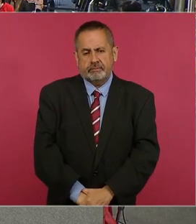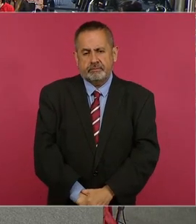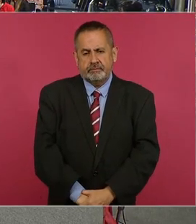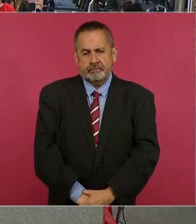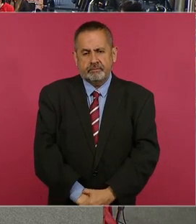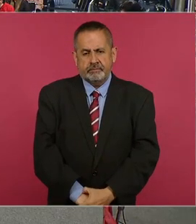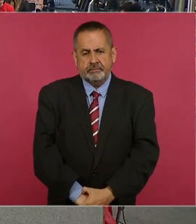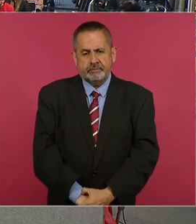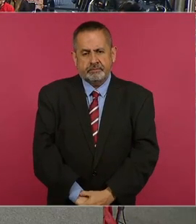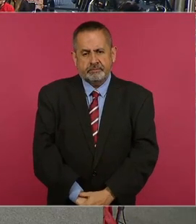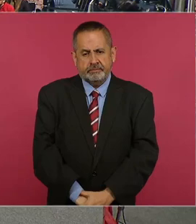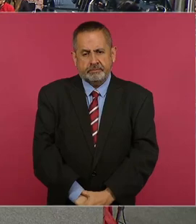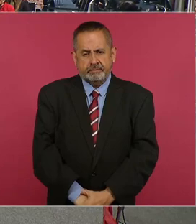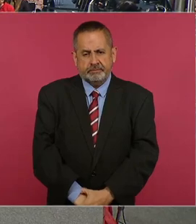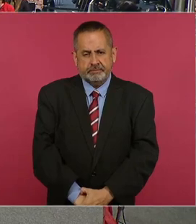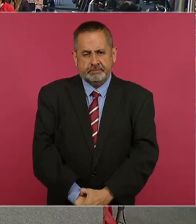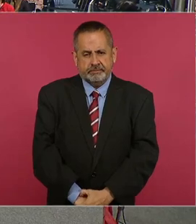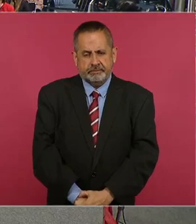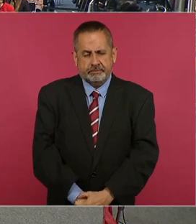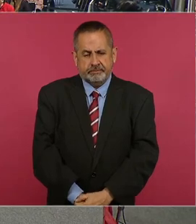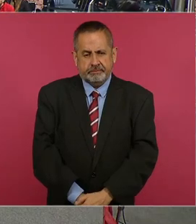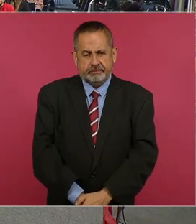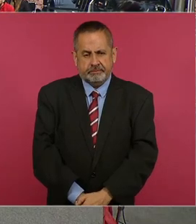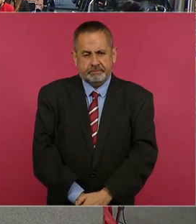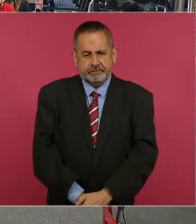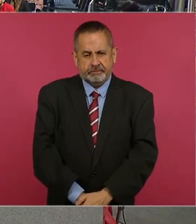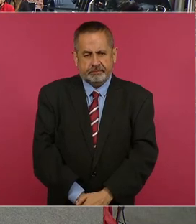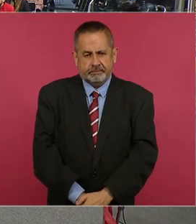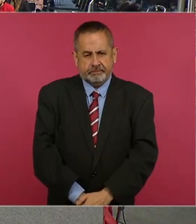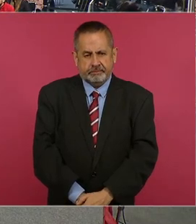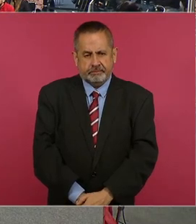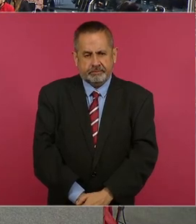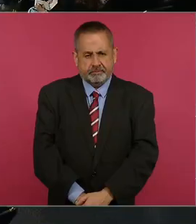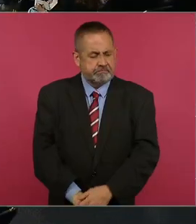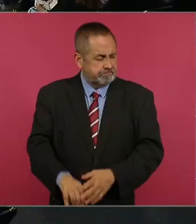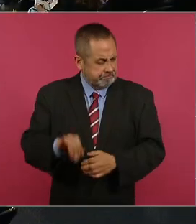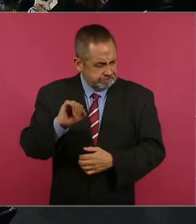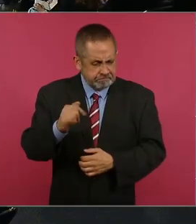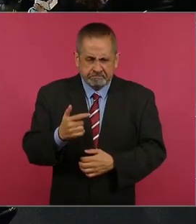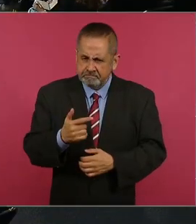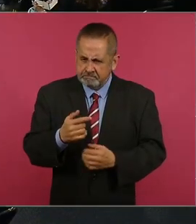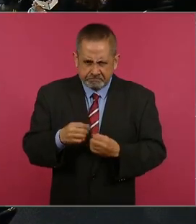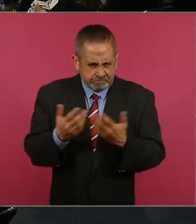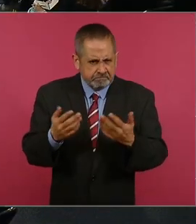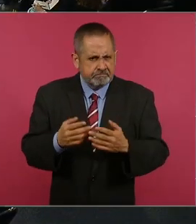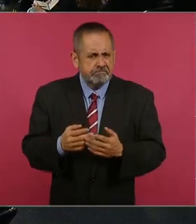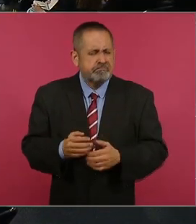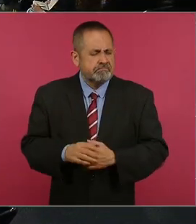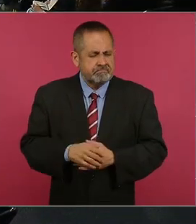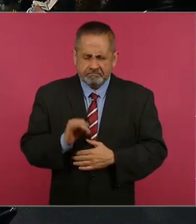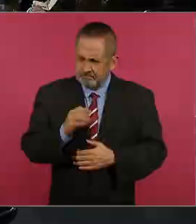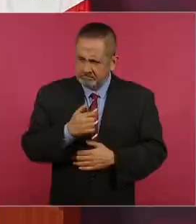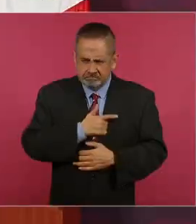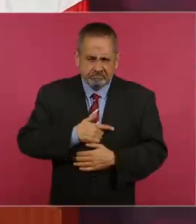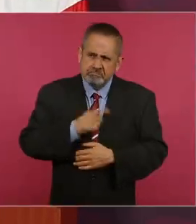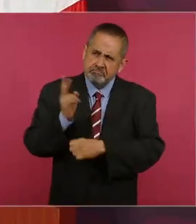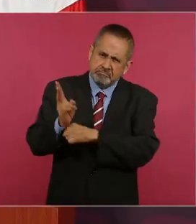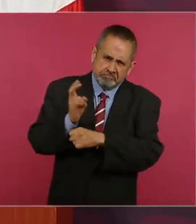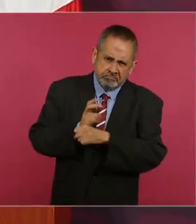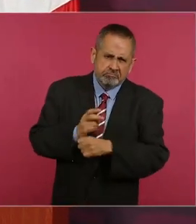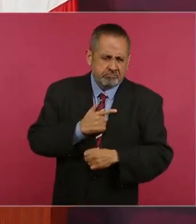buscaría esa visita de este mandatario americano? Sí, ¿cómo no? Claro que lo